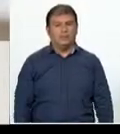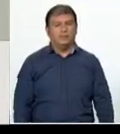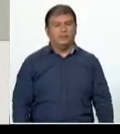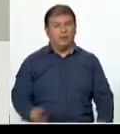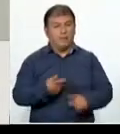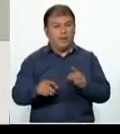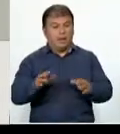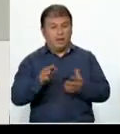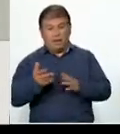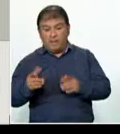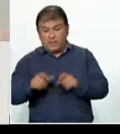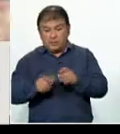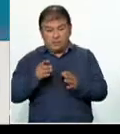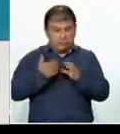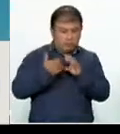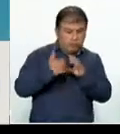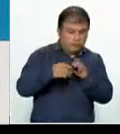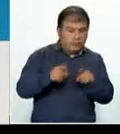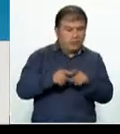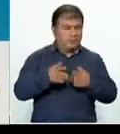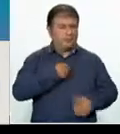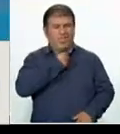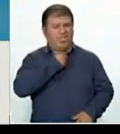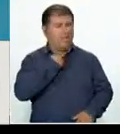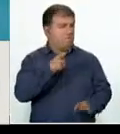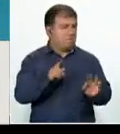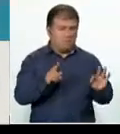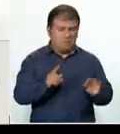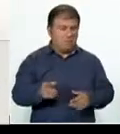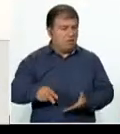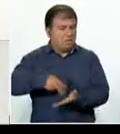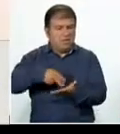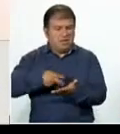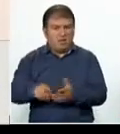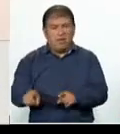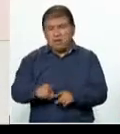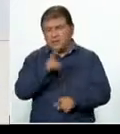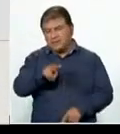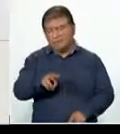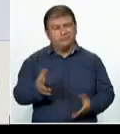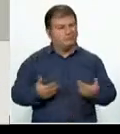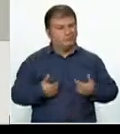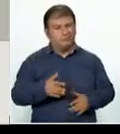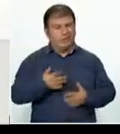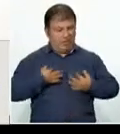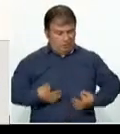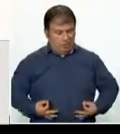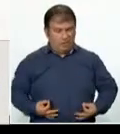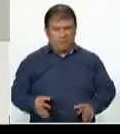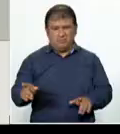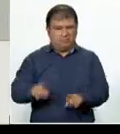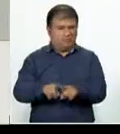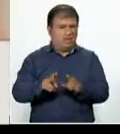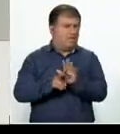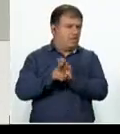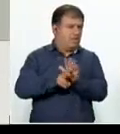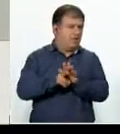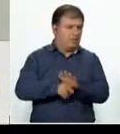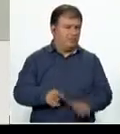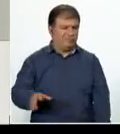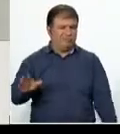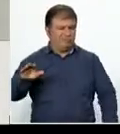Para los cibernautas, la adolescente no tiene dotes de cantante ni de bailarina, y muchos consideraron además que la vestimenta y producción del videoclip